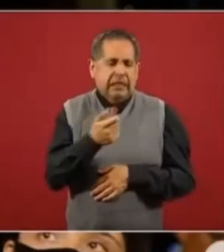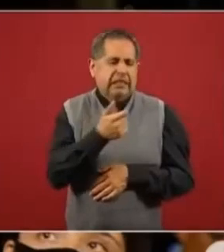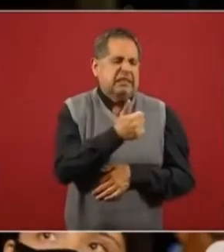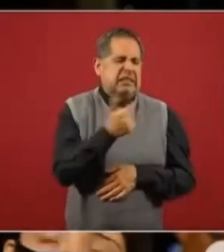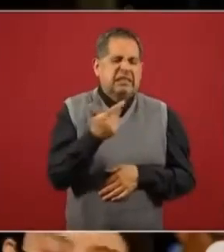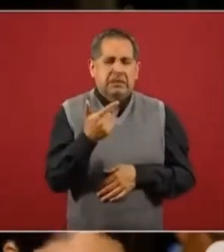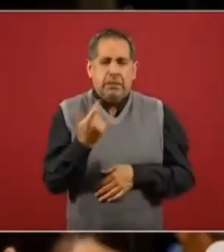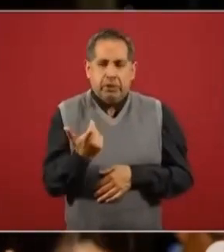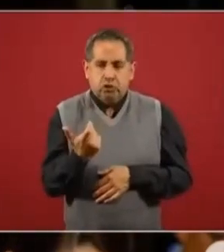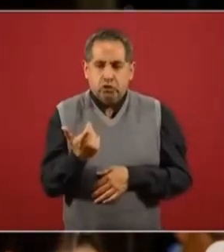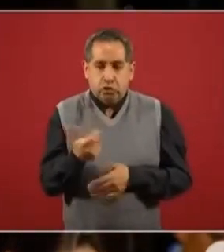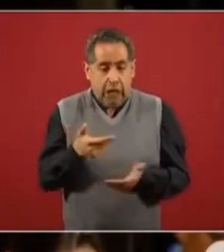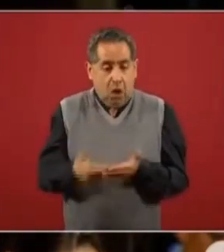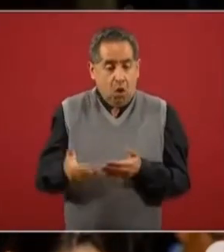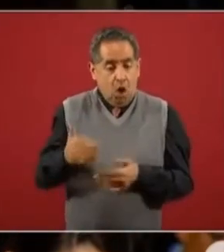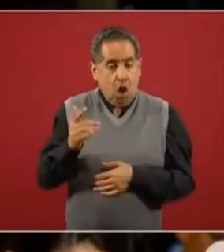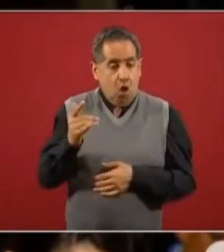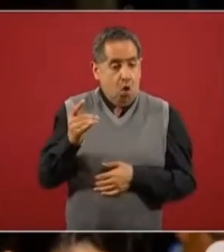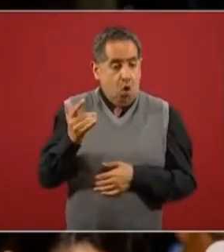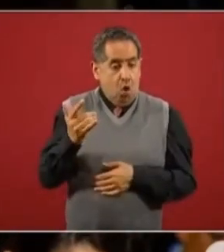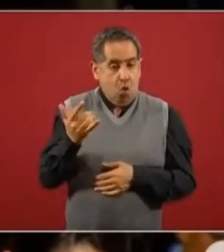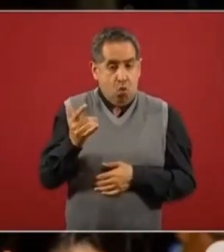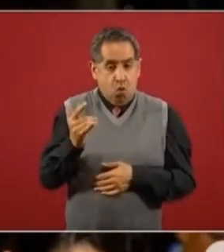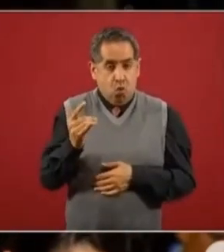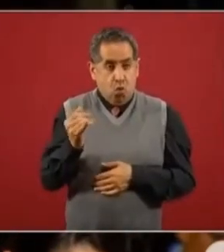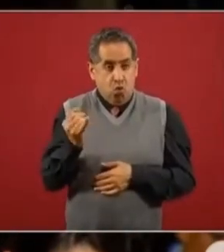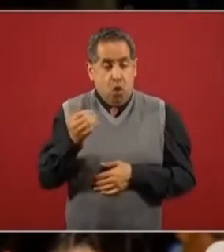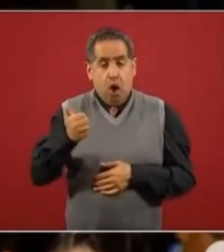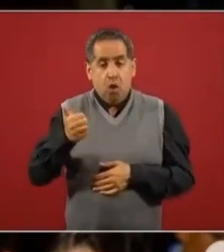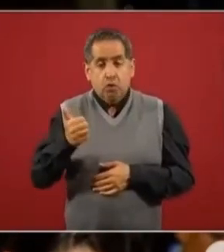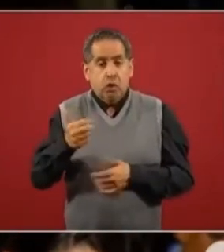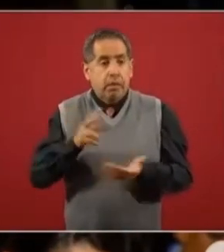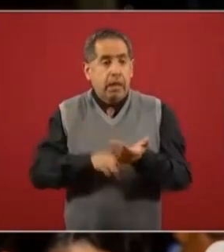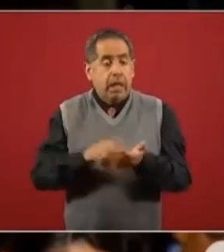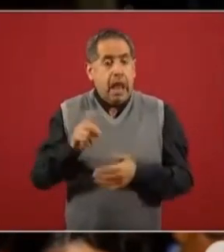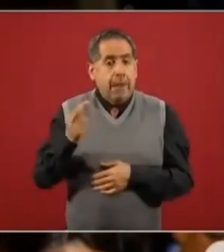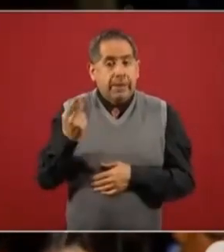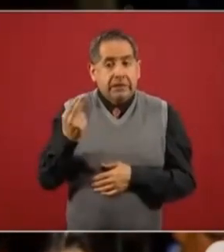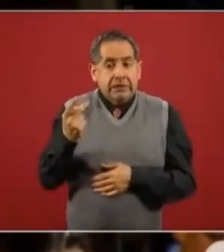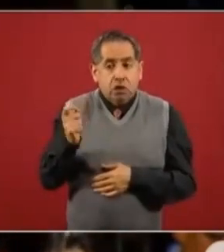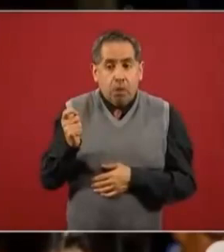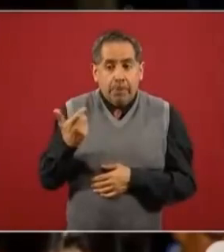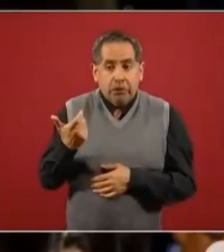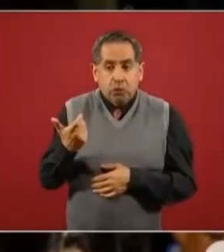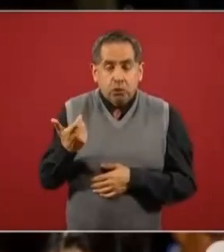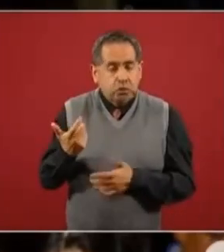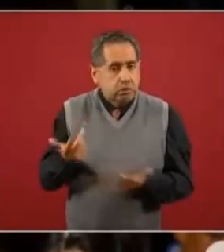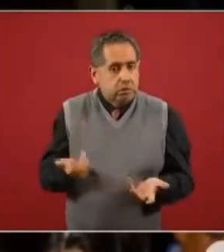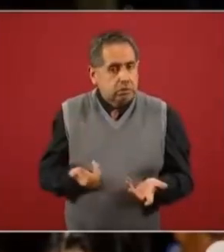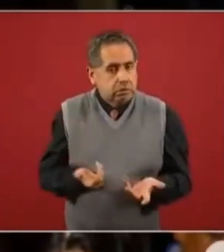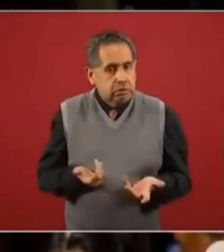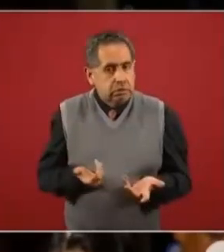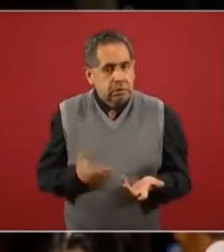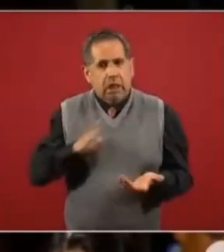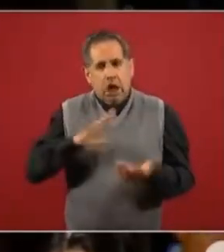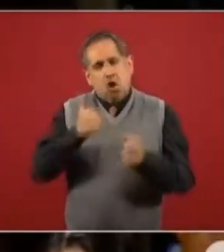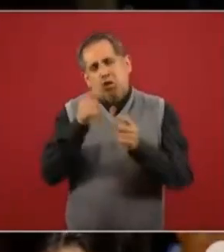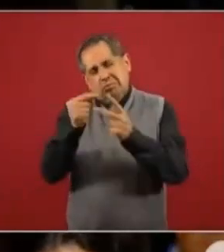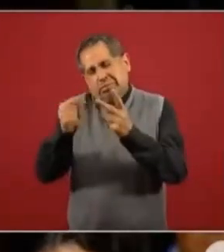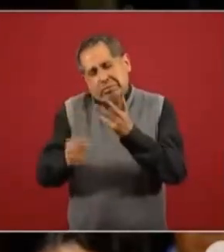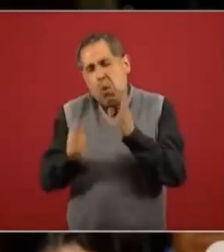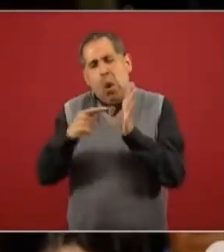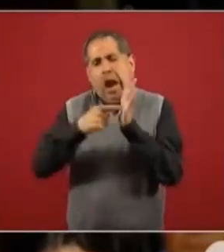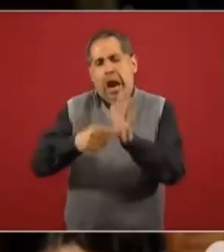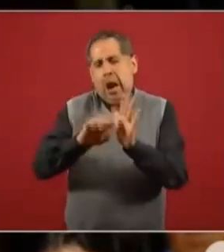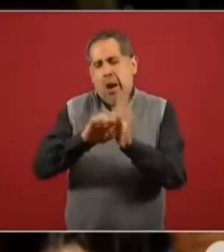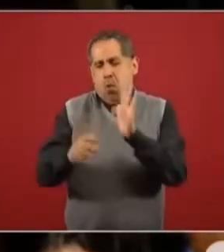6-7 pesos y en las listas de julio, principios de agosto, 25 pesos. Hay otras, pero bueno,